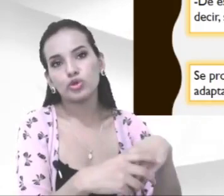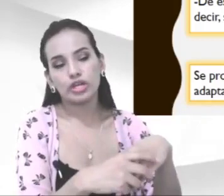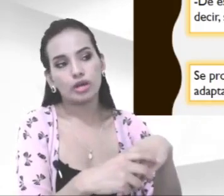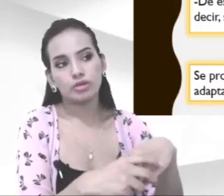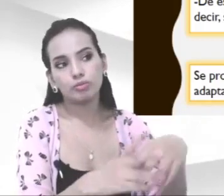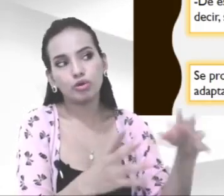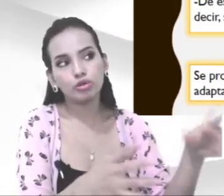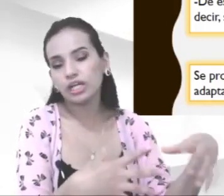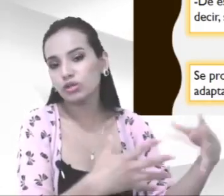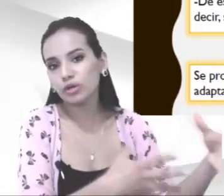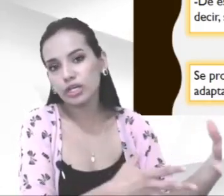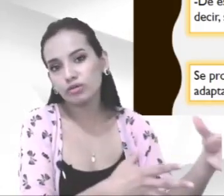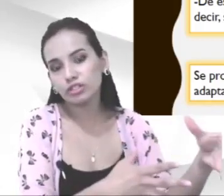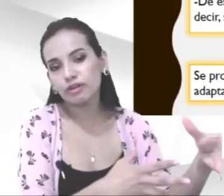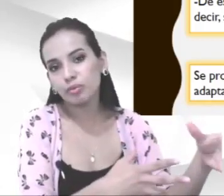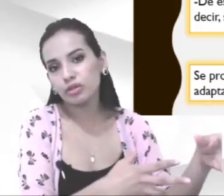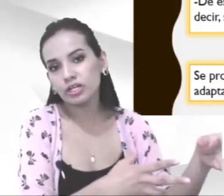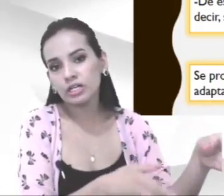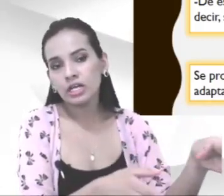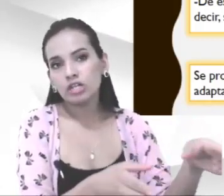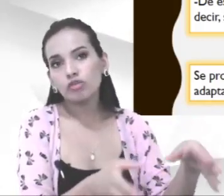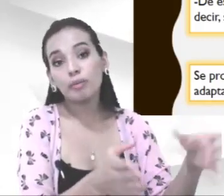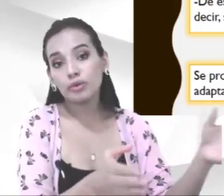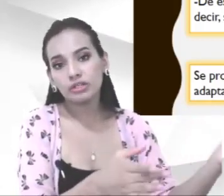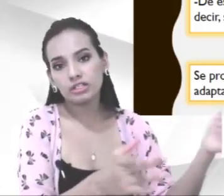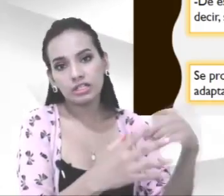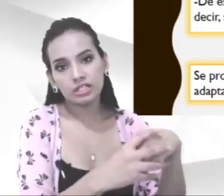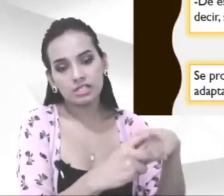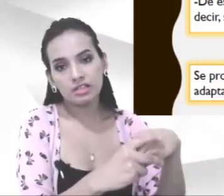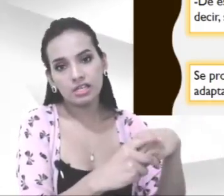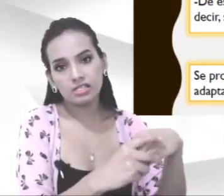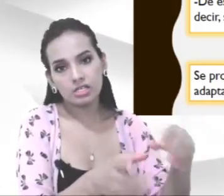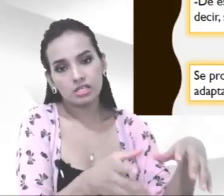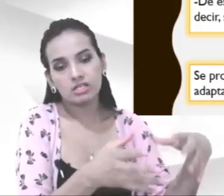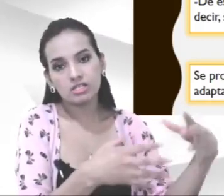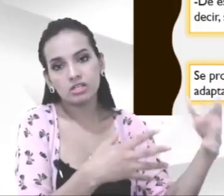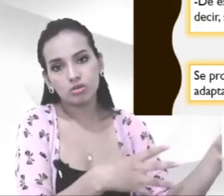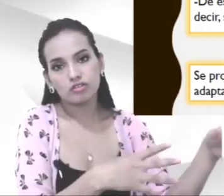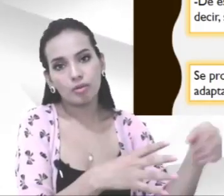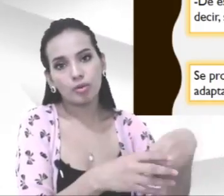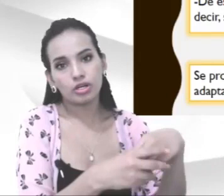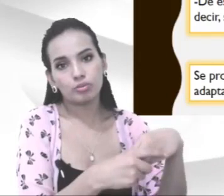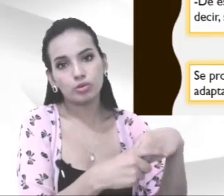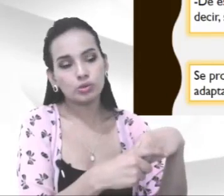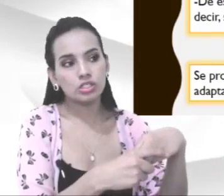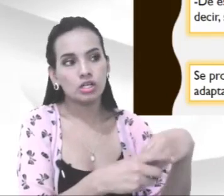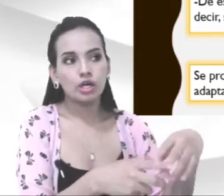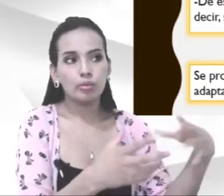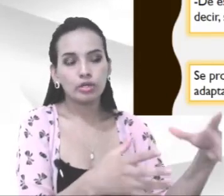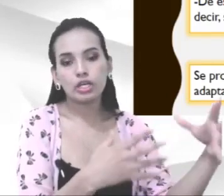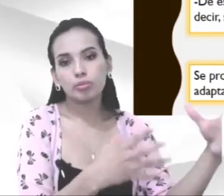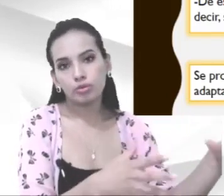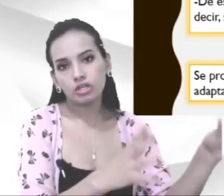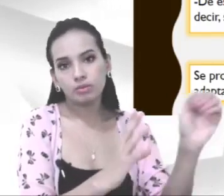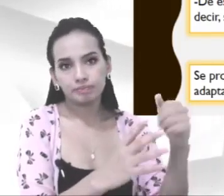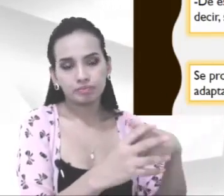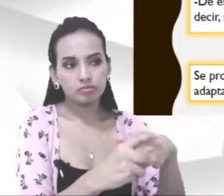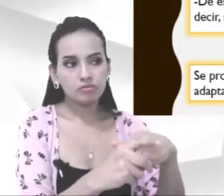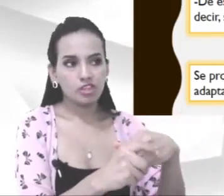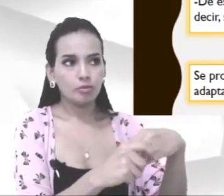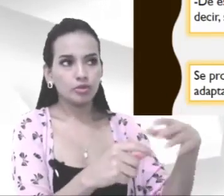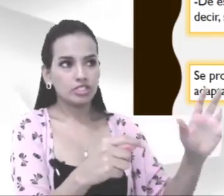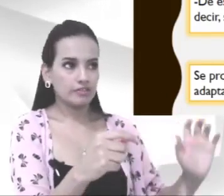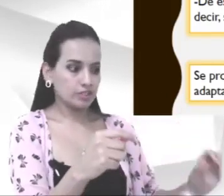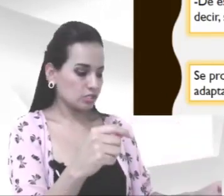murió de hambre por lo tanto ella no se va a poder no va a poder tener descendencia es decir no se va a poder reproducir porque porque